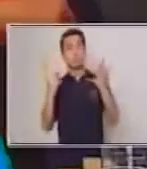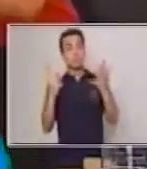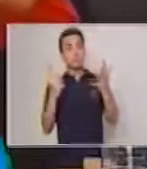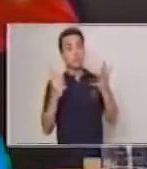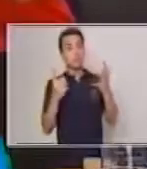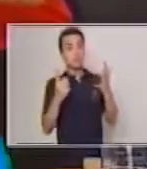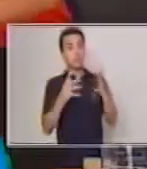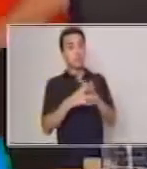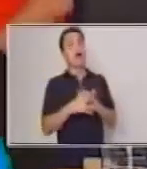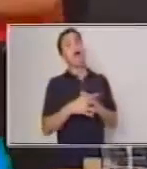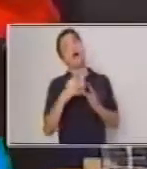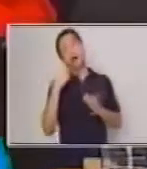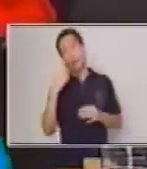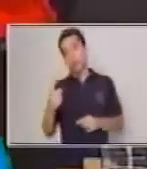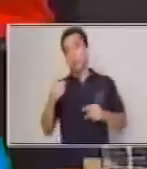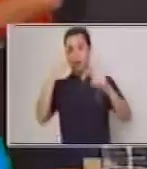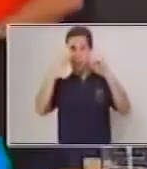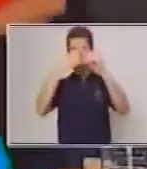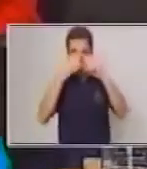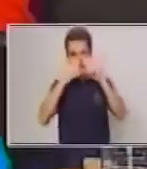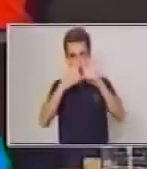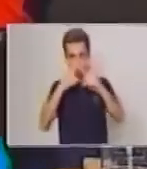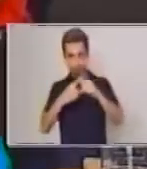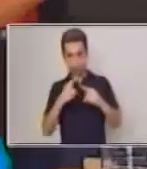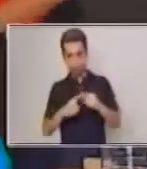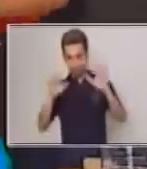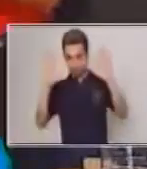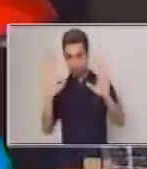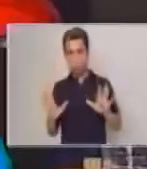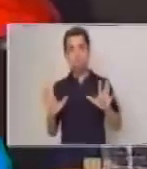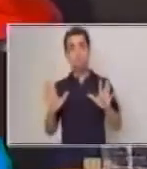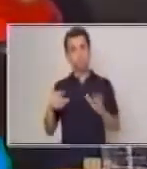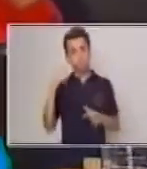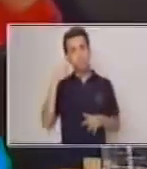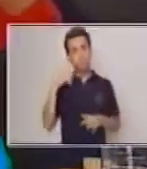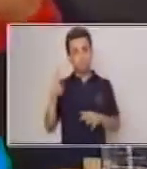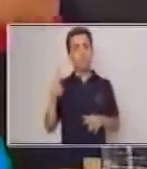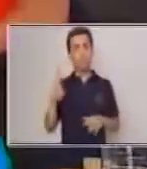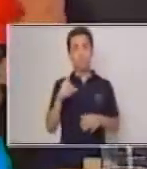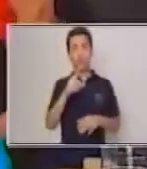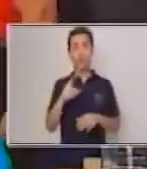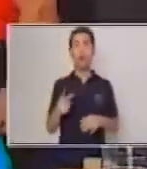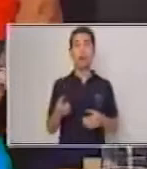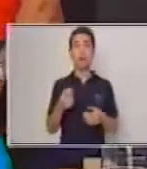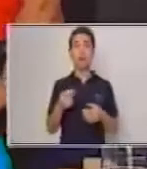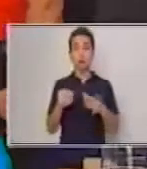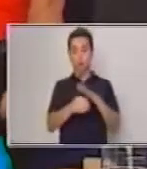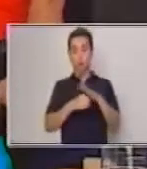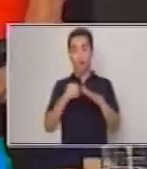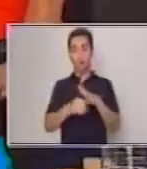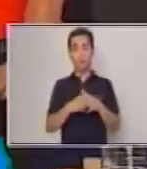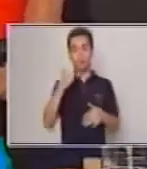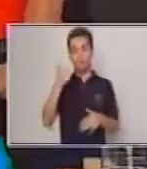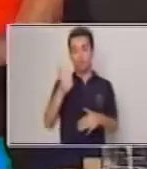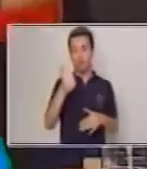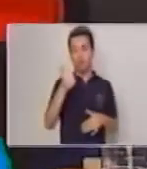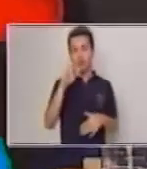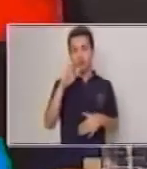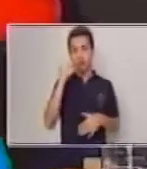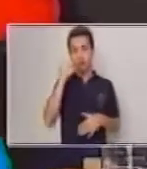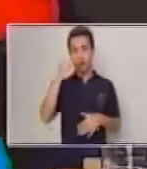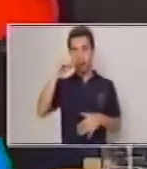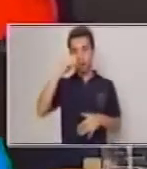Las tablas de multiplicar, la base importante de las operaciones de aritmética. La raíz cúbica